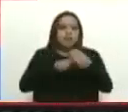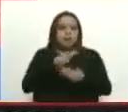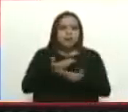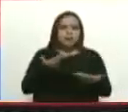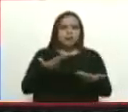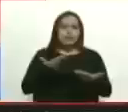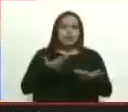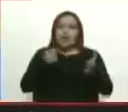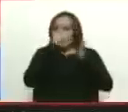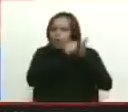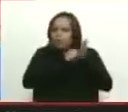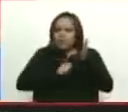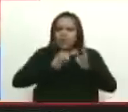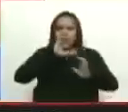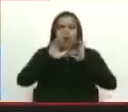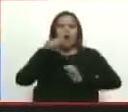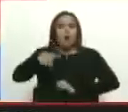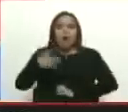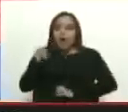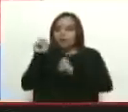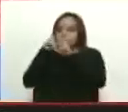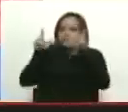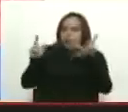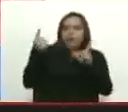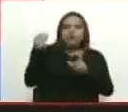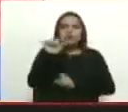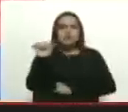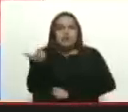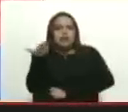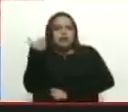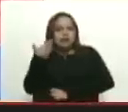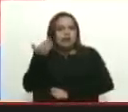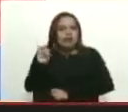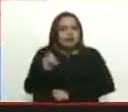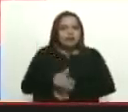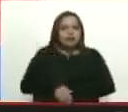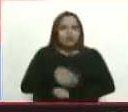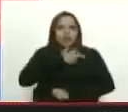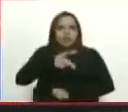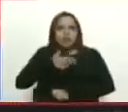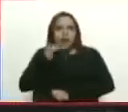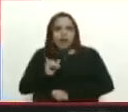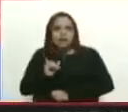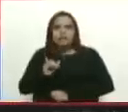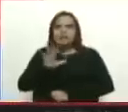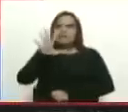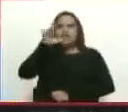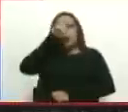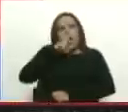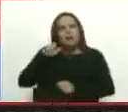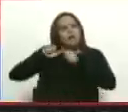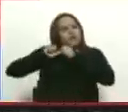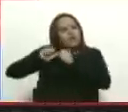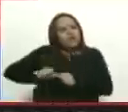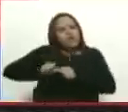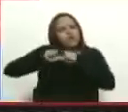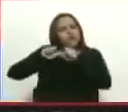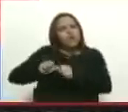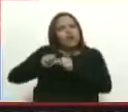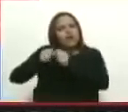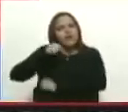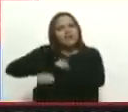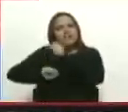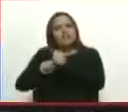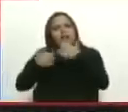un comunicado. Hoy se están dando cuenta, hace una semana, y nosotros tenemos ya 5 años luchando por defender